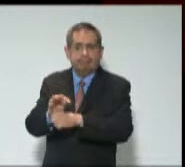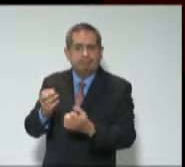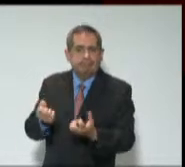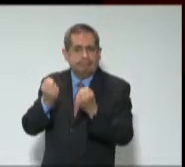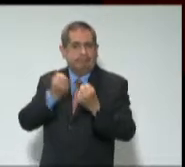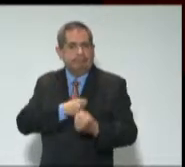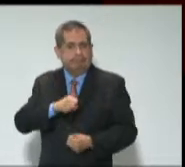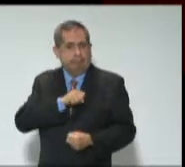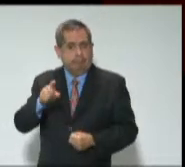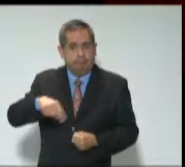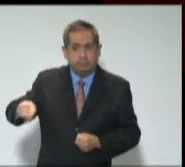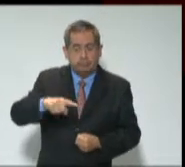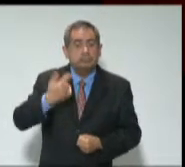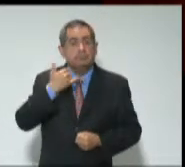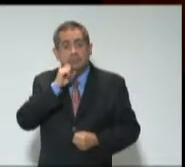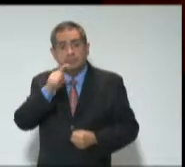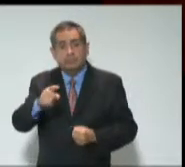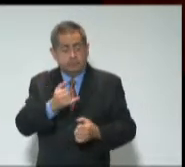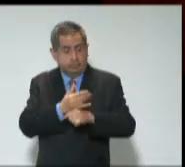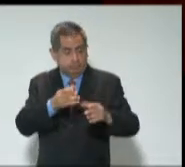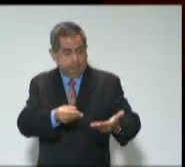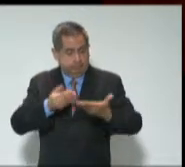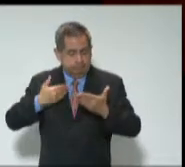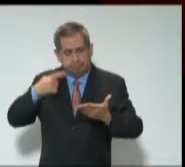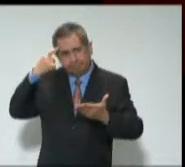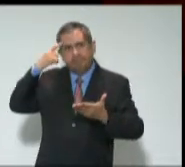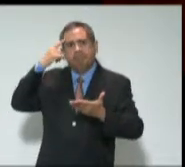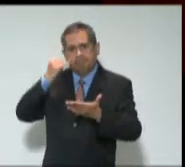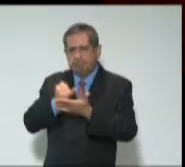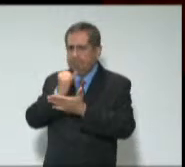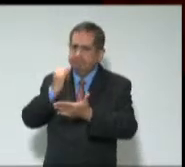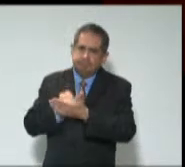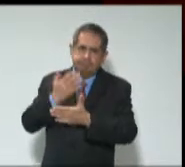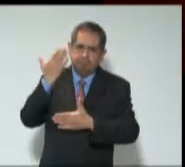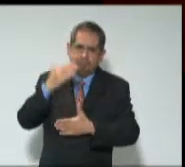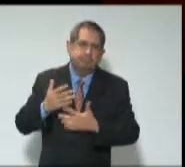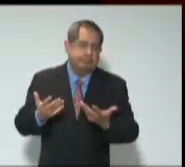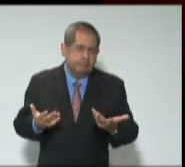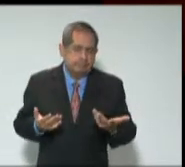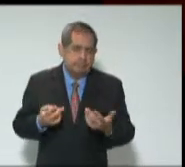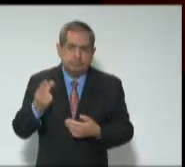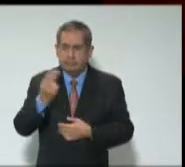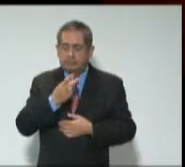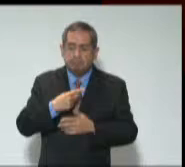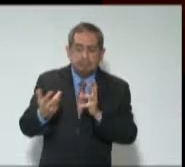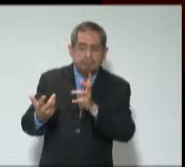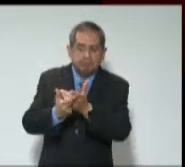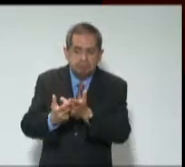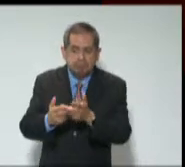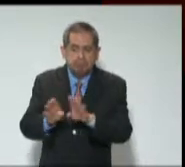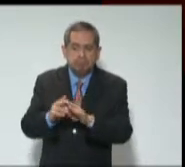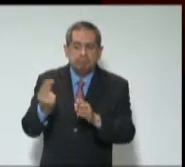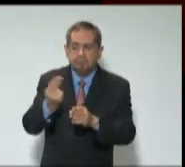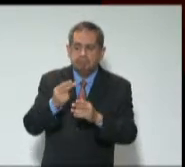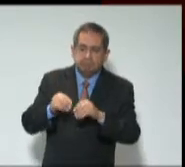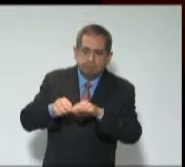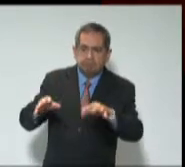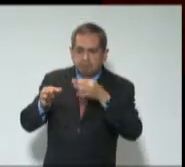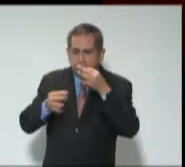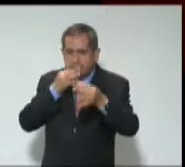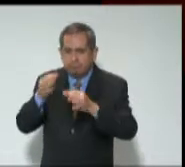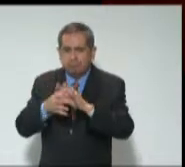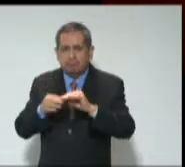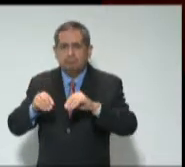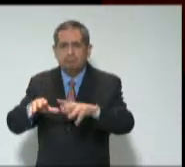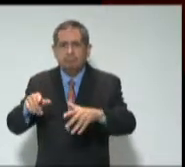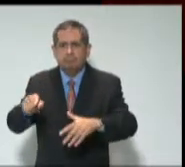y para la toma de decisiones informadas y debe responder a las necesidades de la sociedad en el contexto de la pandemia